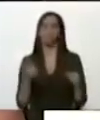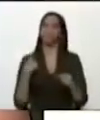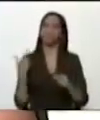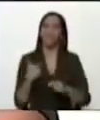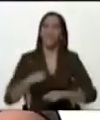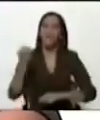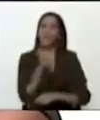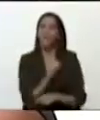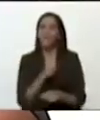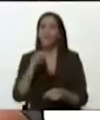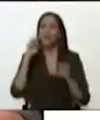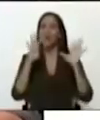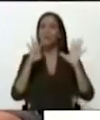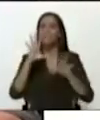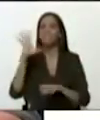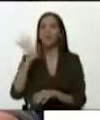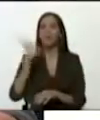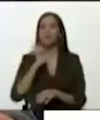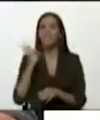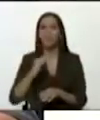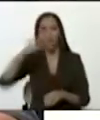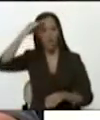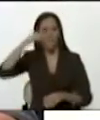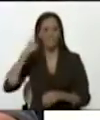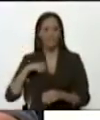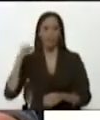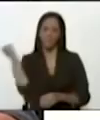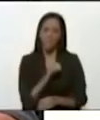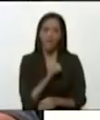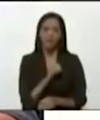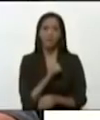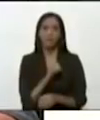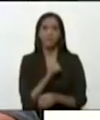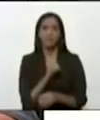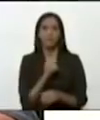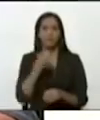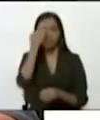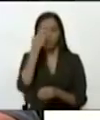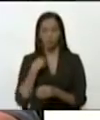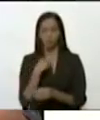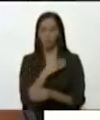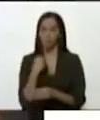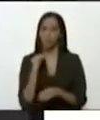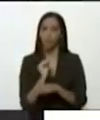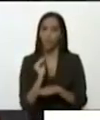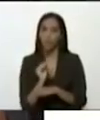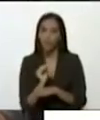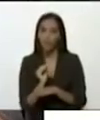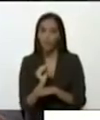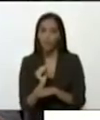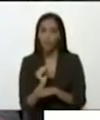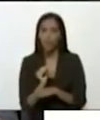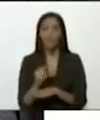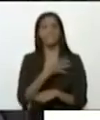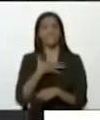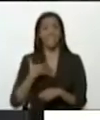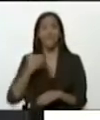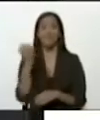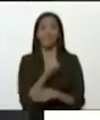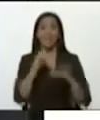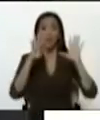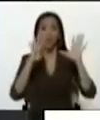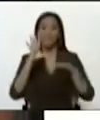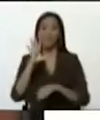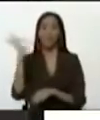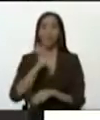matar el 95% de los generales. Dios nos cuide. Porque si querían matar al 95% y